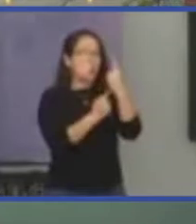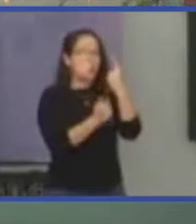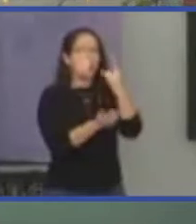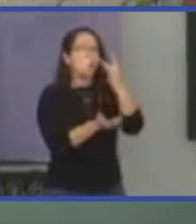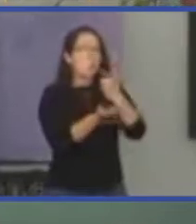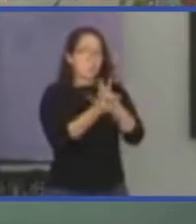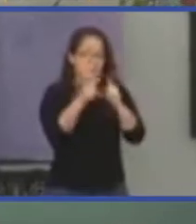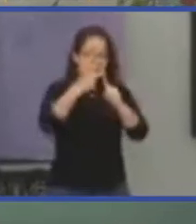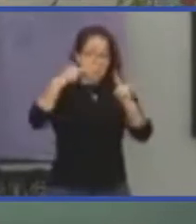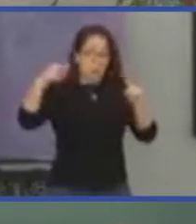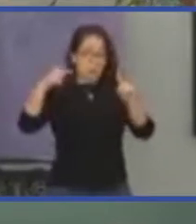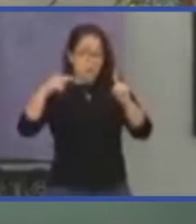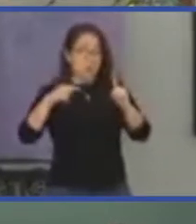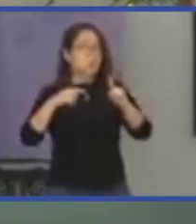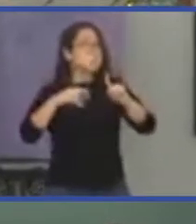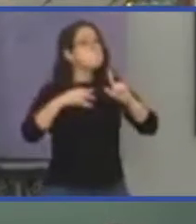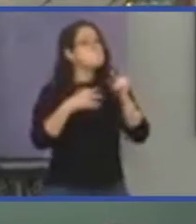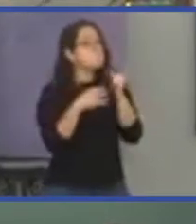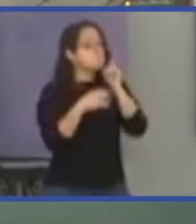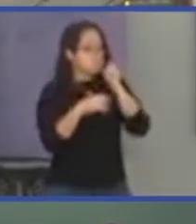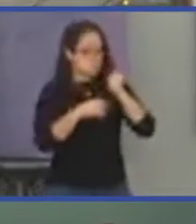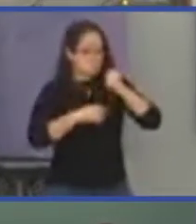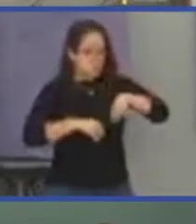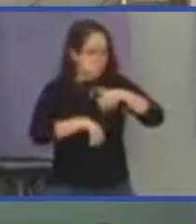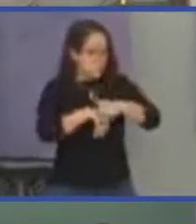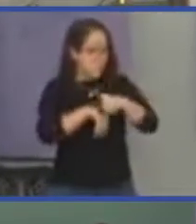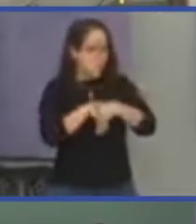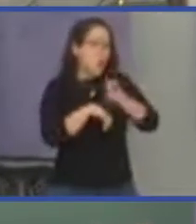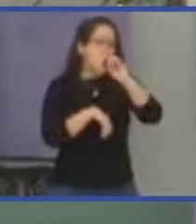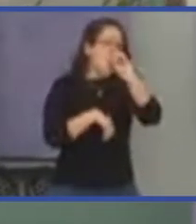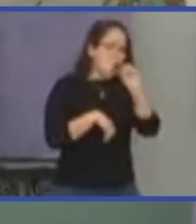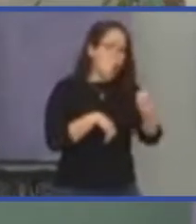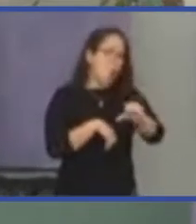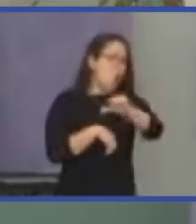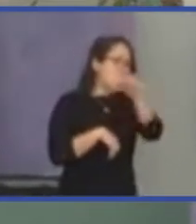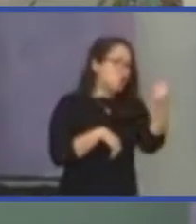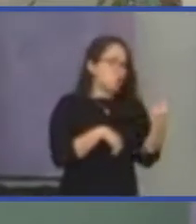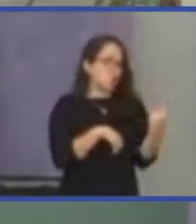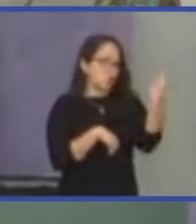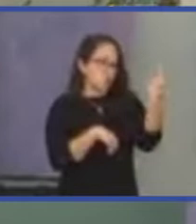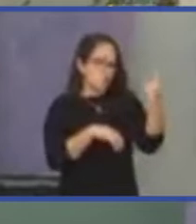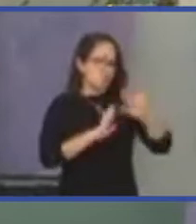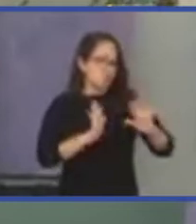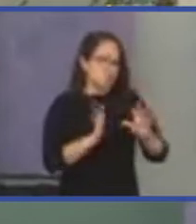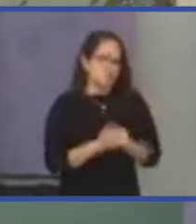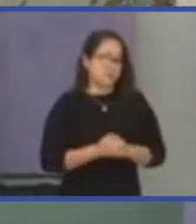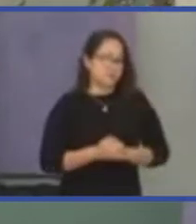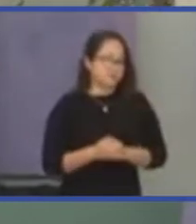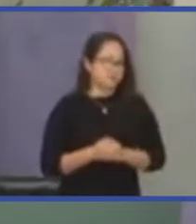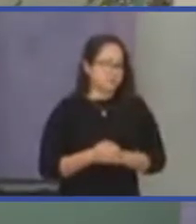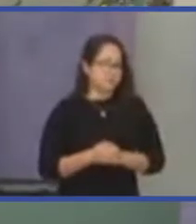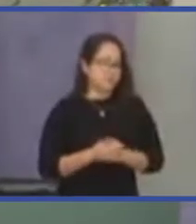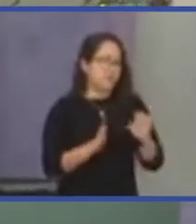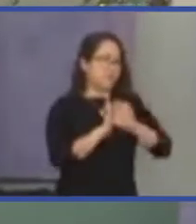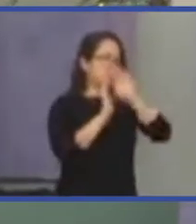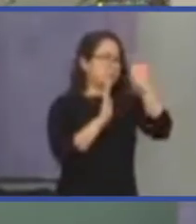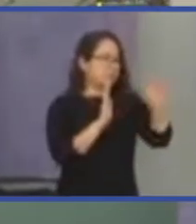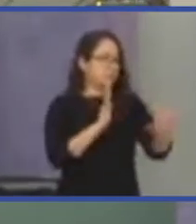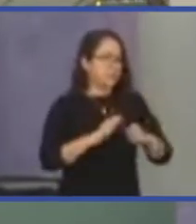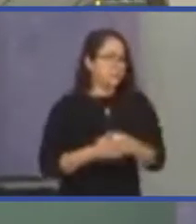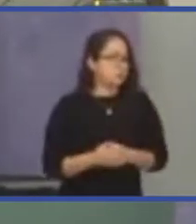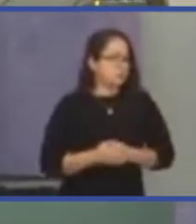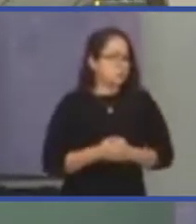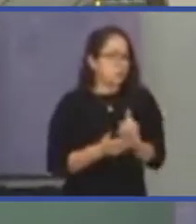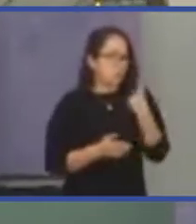y entre la unidad. Es decir, no tienen números que los dividan y se obtenga un número entero. Por ejemplo, uno, tres,